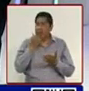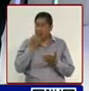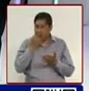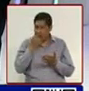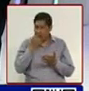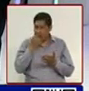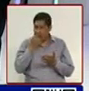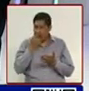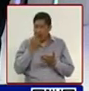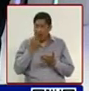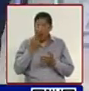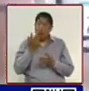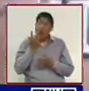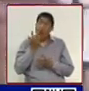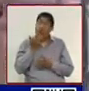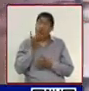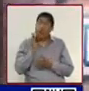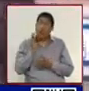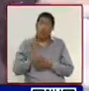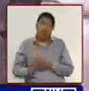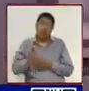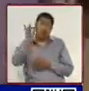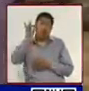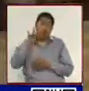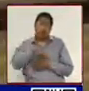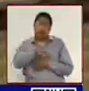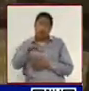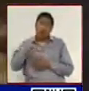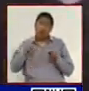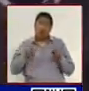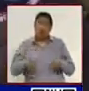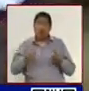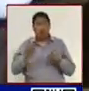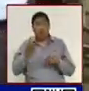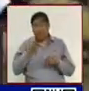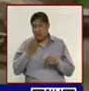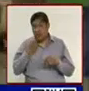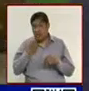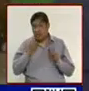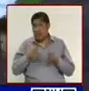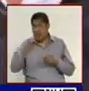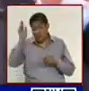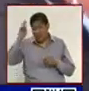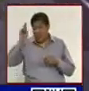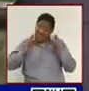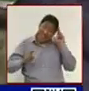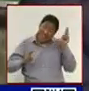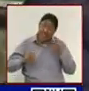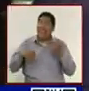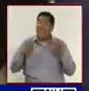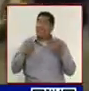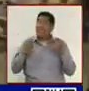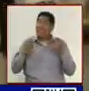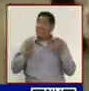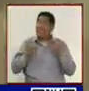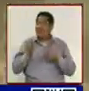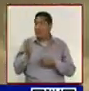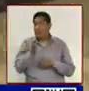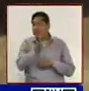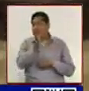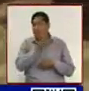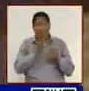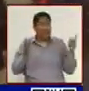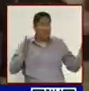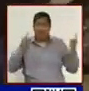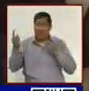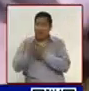Eso sería un punto de suerte realmente encontrar por acá. La gente, sí, lo único que le vemos es gente que nos saluda, todos intentando ir por un lado, por